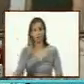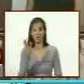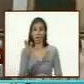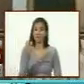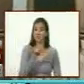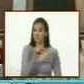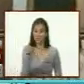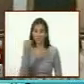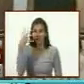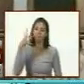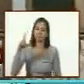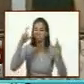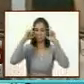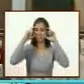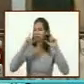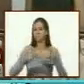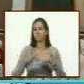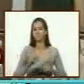Mira.